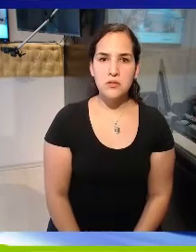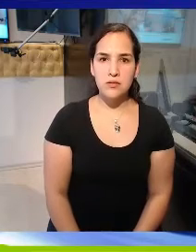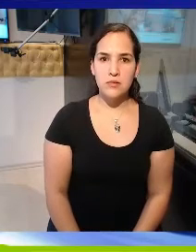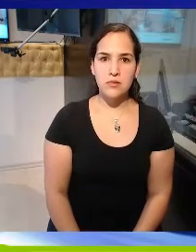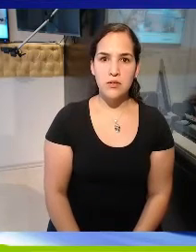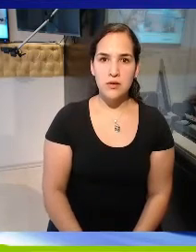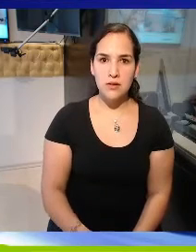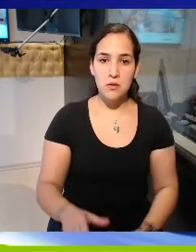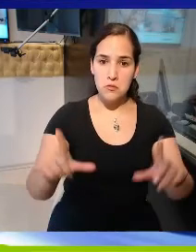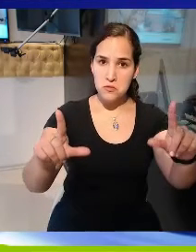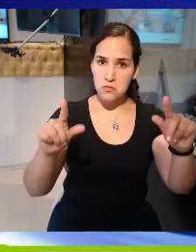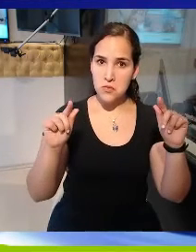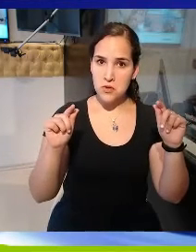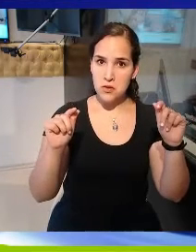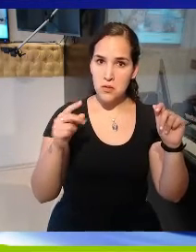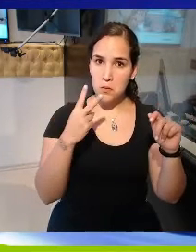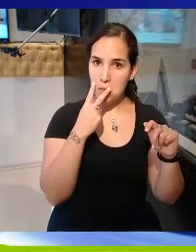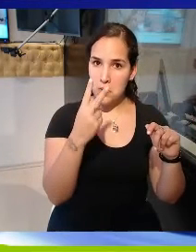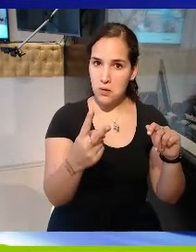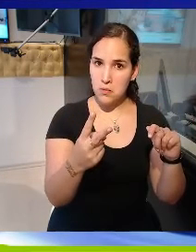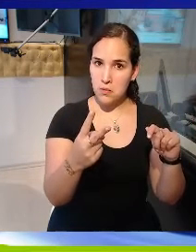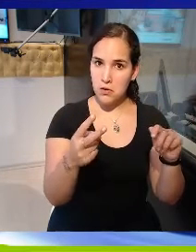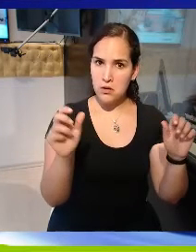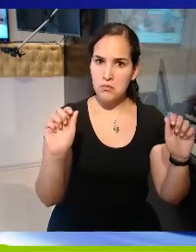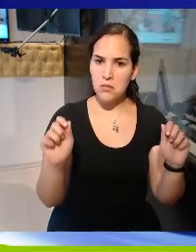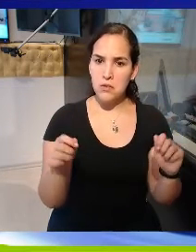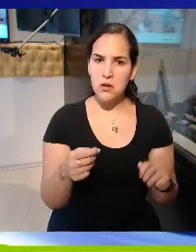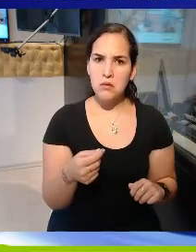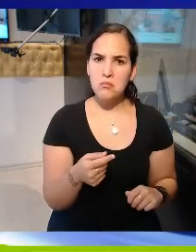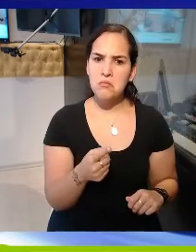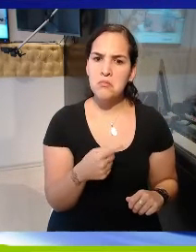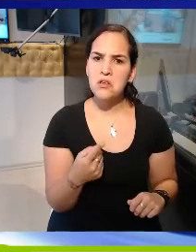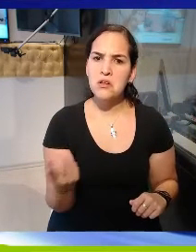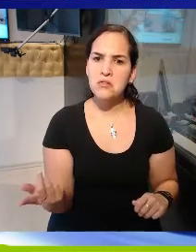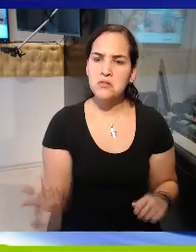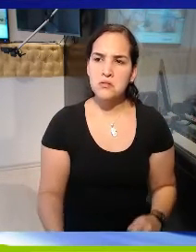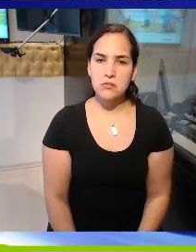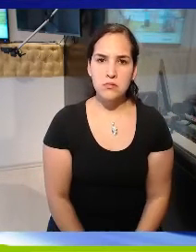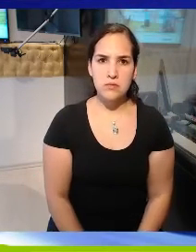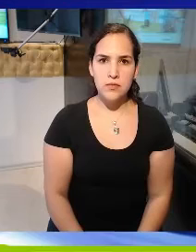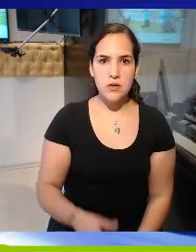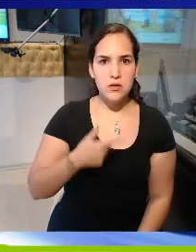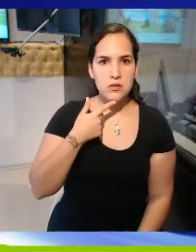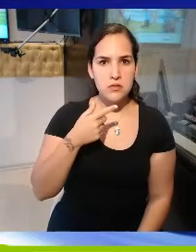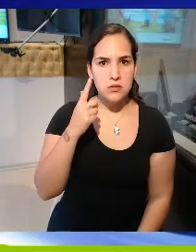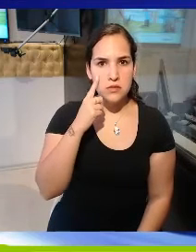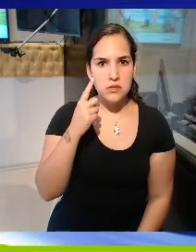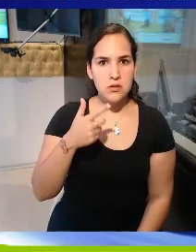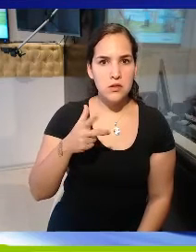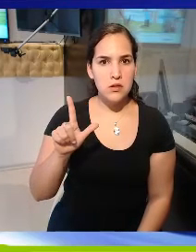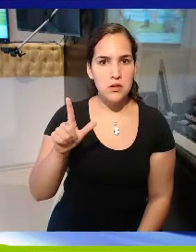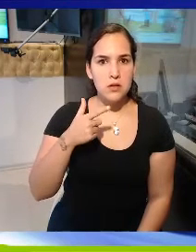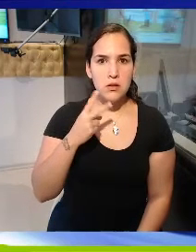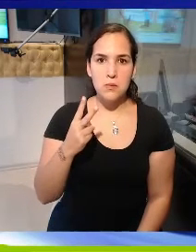un video que está ahí para ver qué deportista es. Silvio Velo. Ah, el fútbol 5.